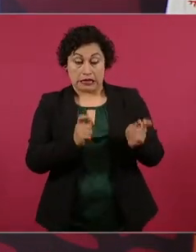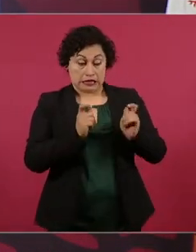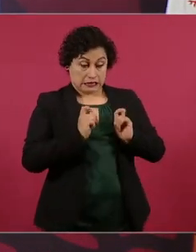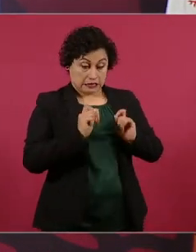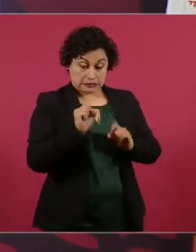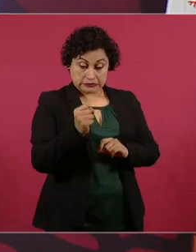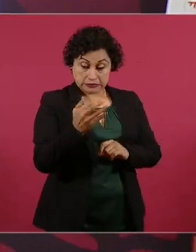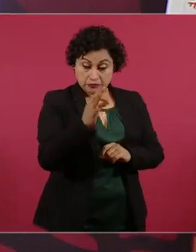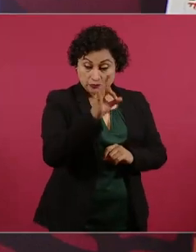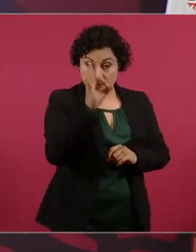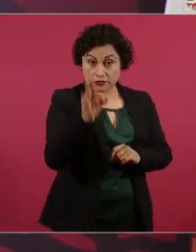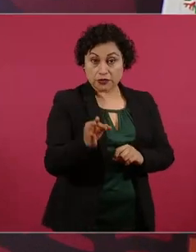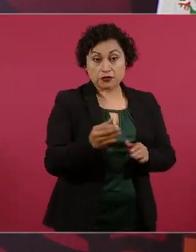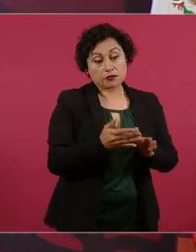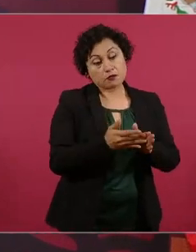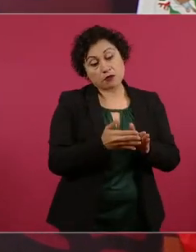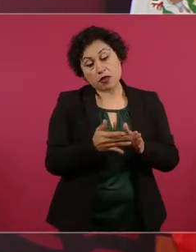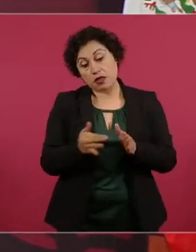30%. Pero además,